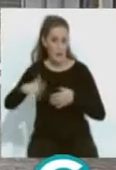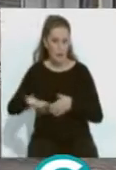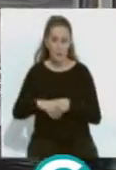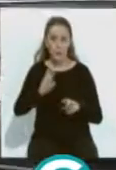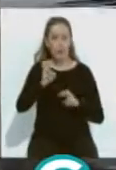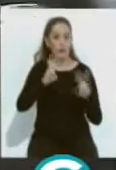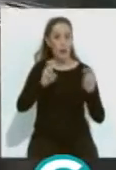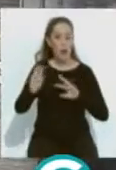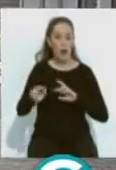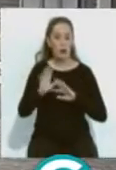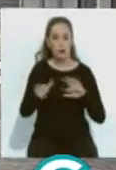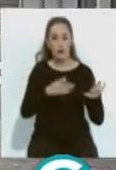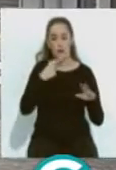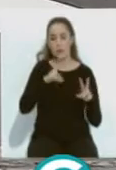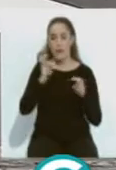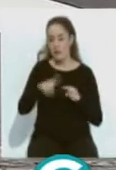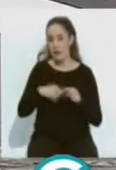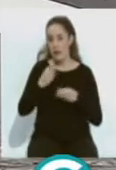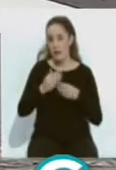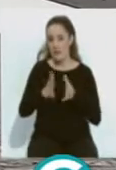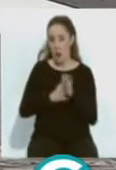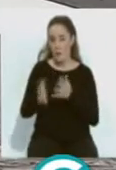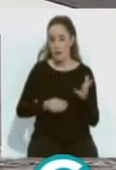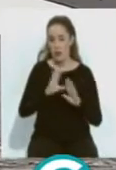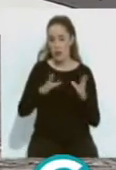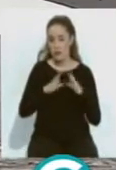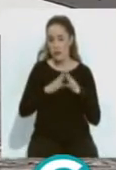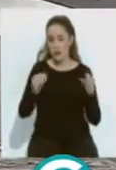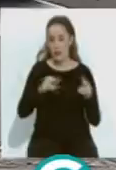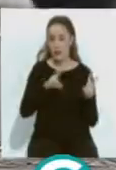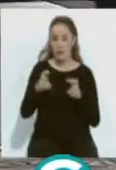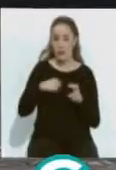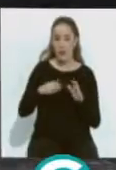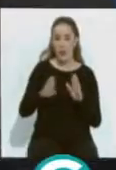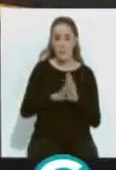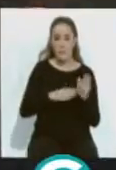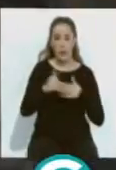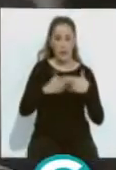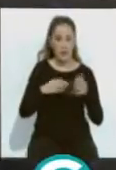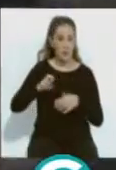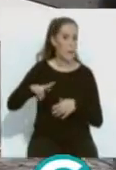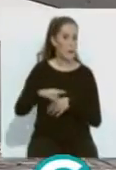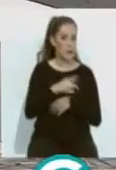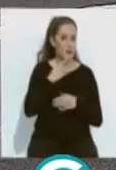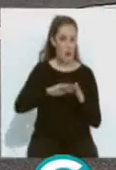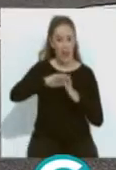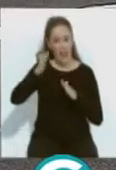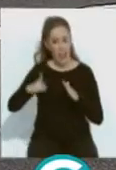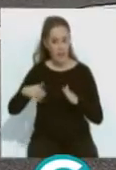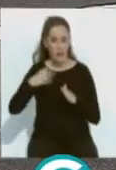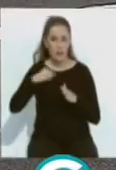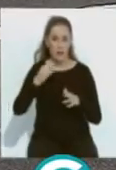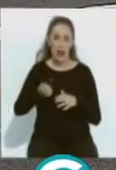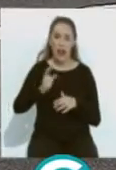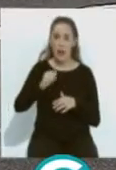tratar será la moción para instar a la Delegación de Fomento de la Junta de Andalucía el mantenimiento de los pasos de peatones elevados en la